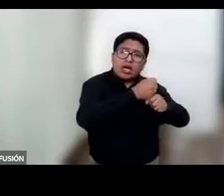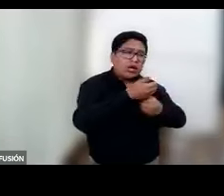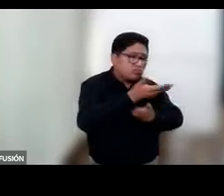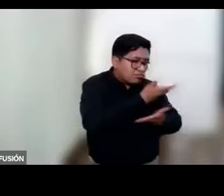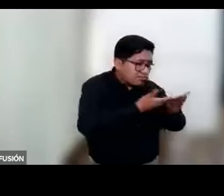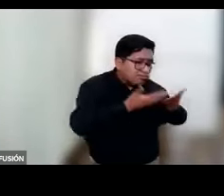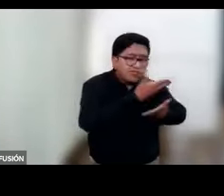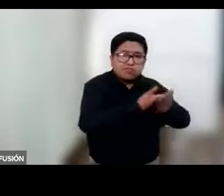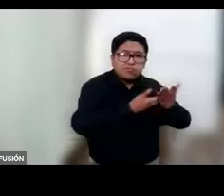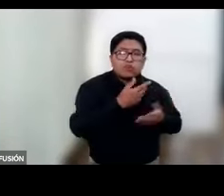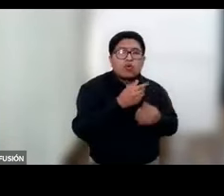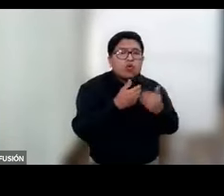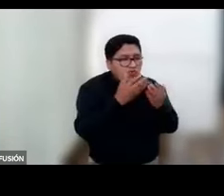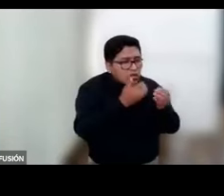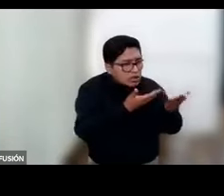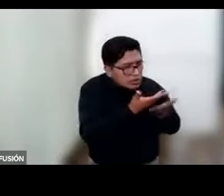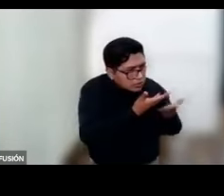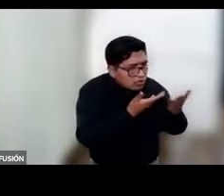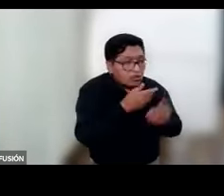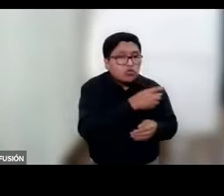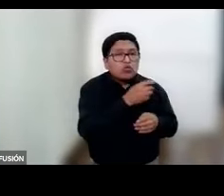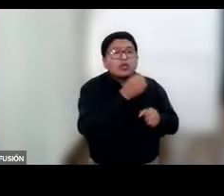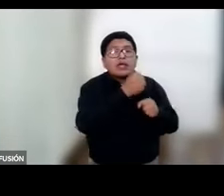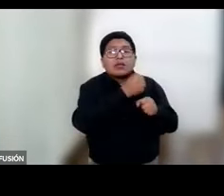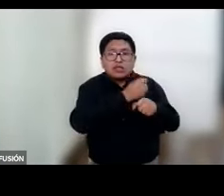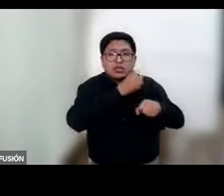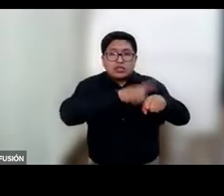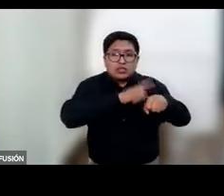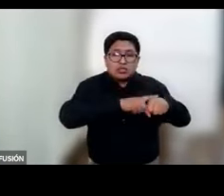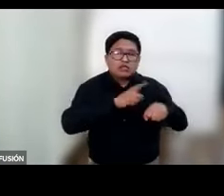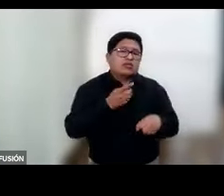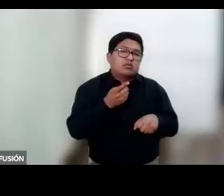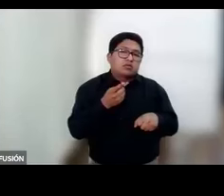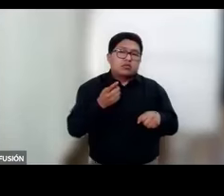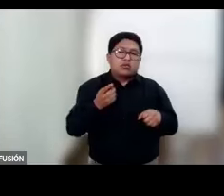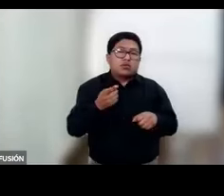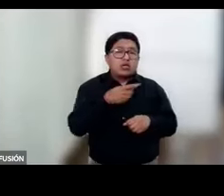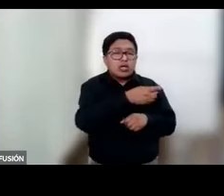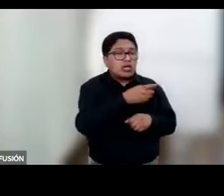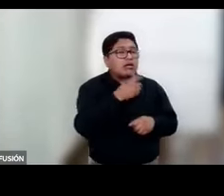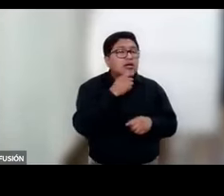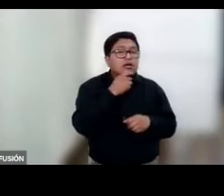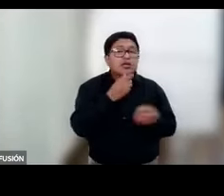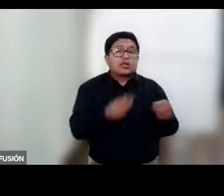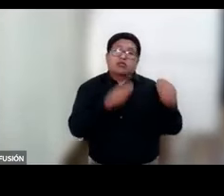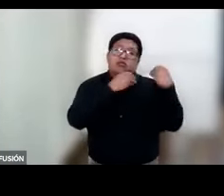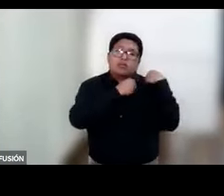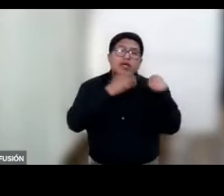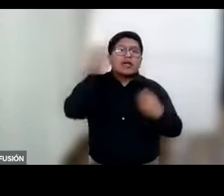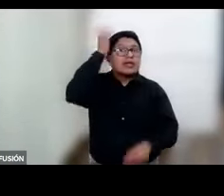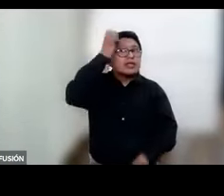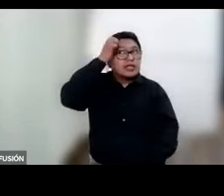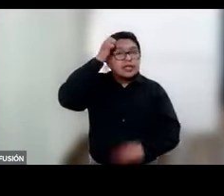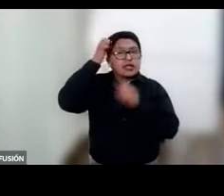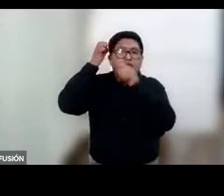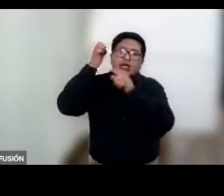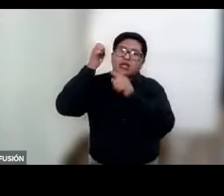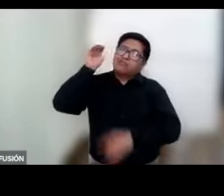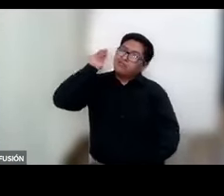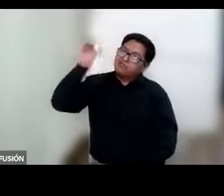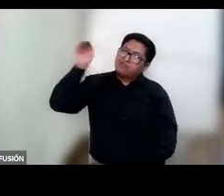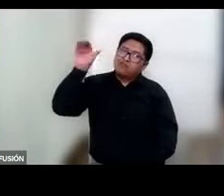en esta etapa que tiene y buscar por supuesto que quien tiene la obligación que son los estados hagan su tarea porque les